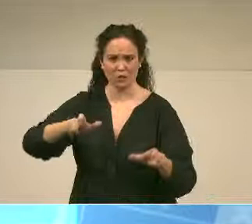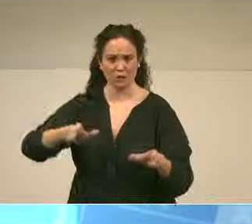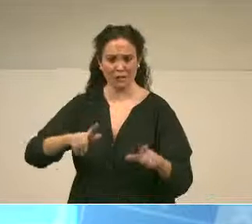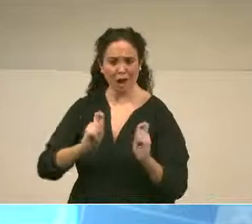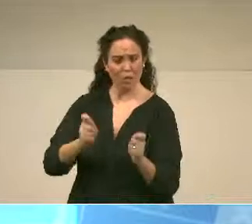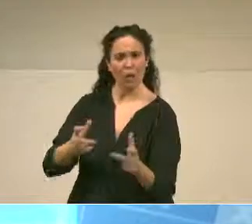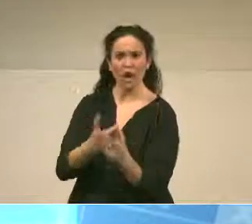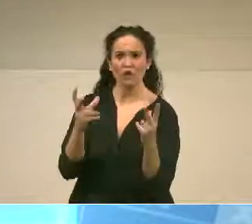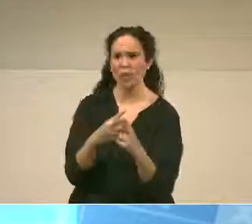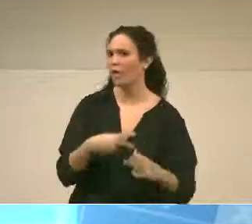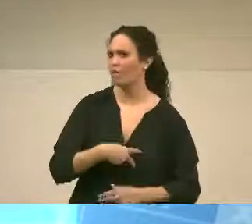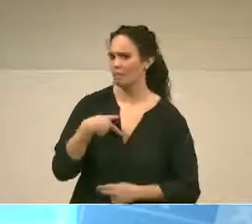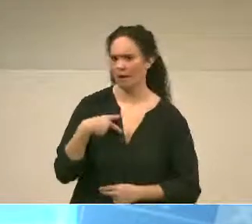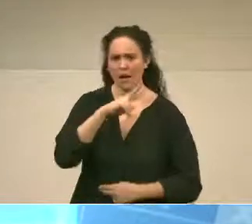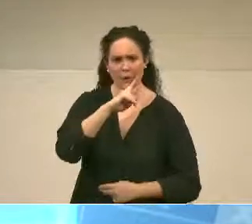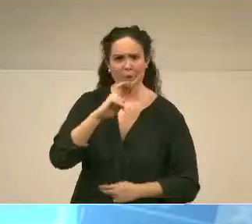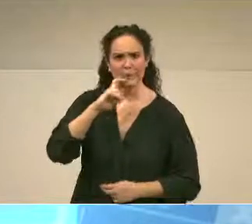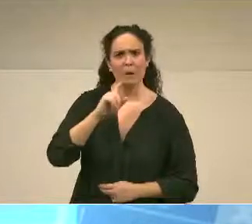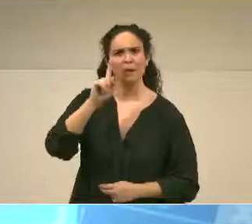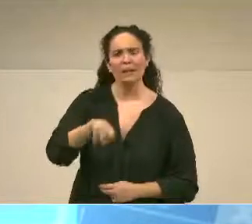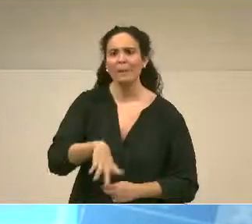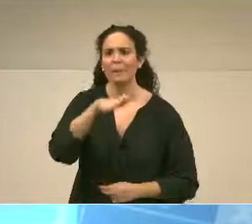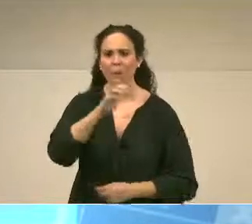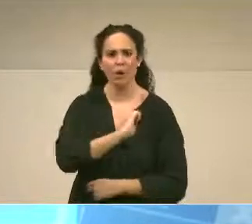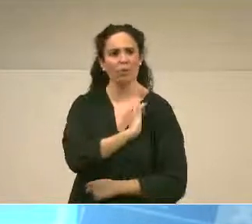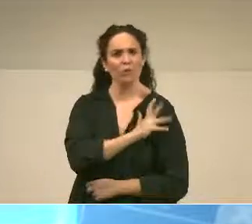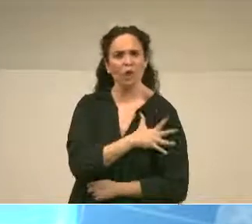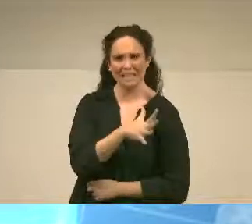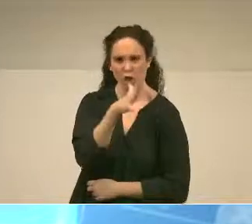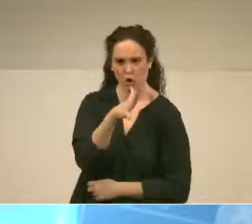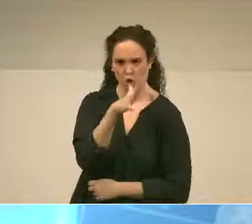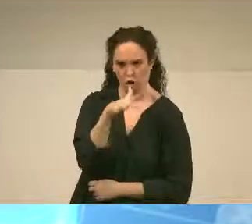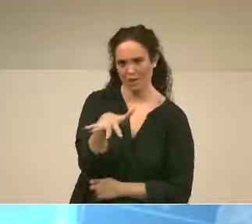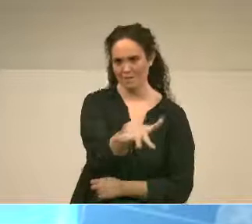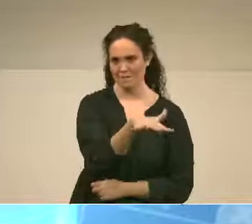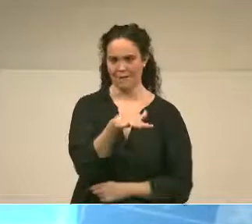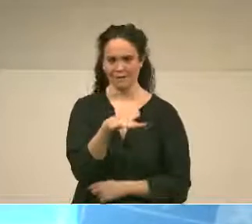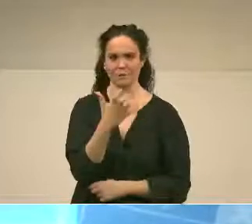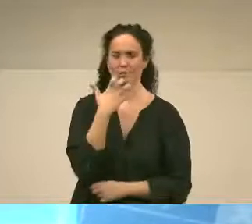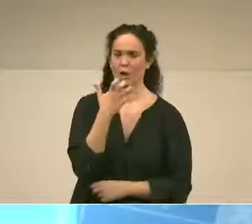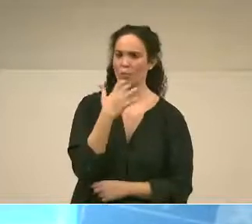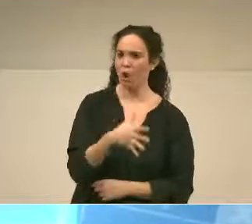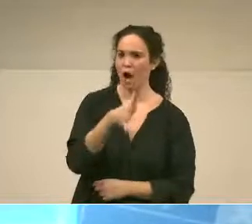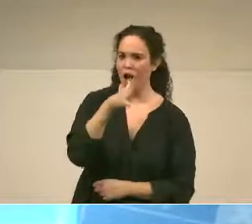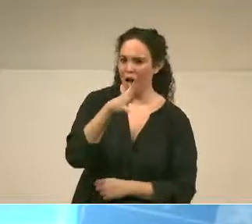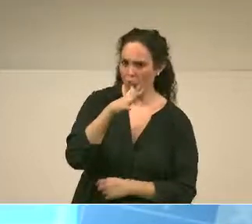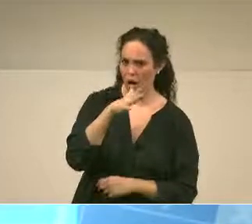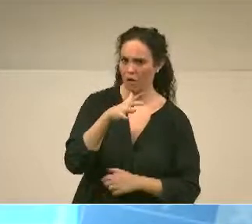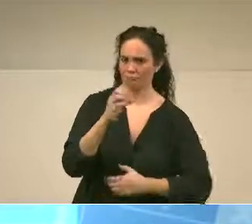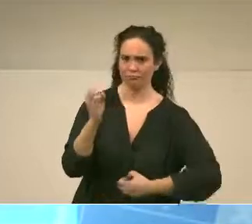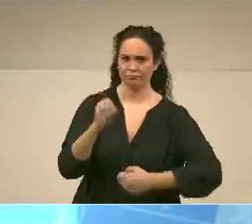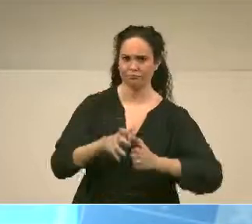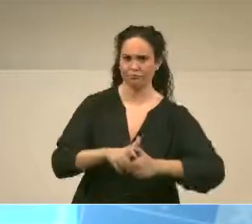general, pero también, por ejemplo, por sus funciones hidrológicas, tanto en lo que se refiere a la recarga de acuíferos como en su